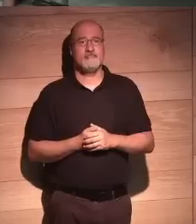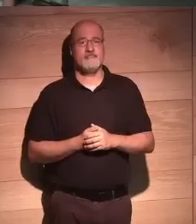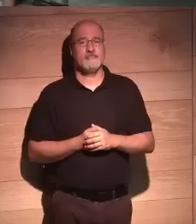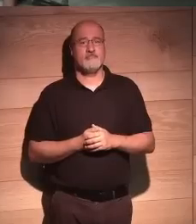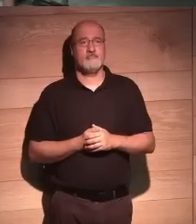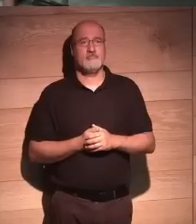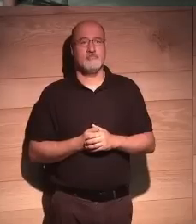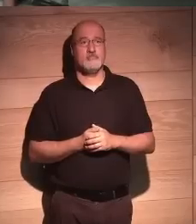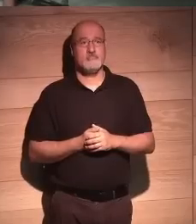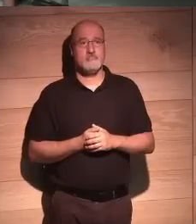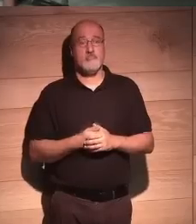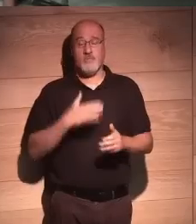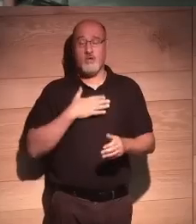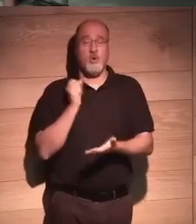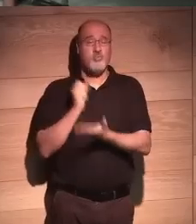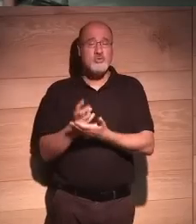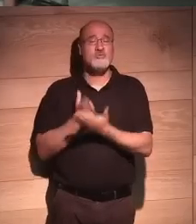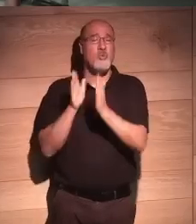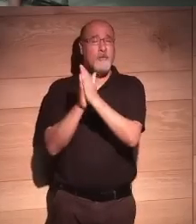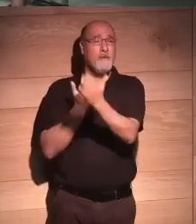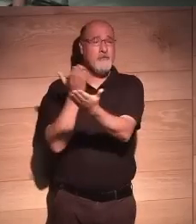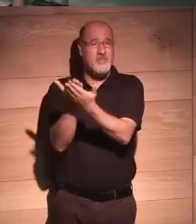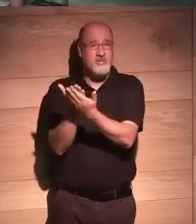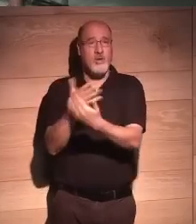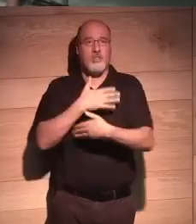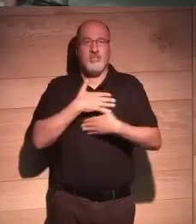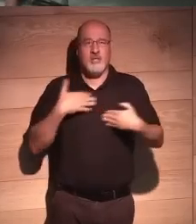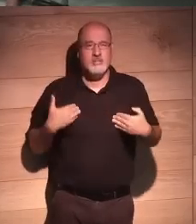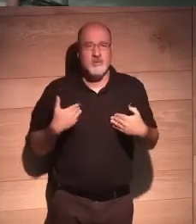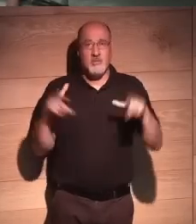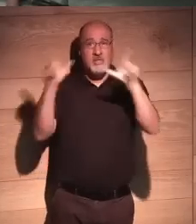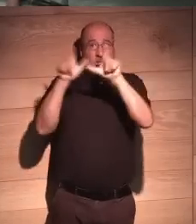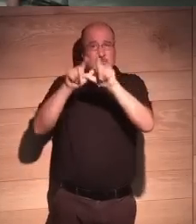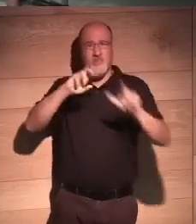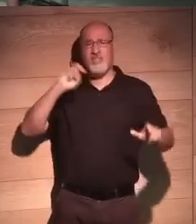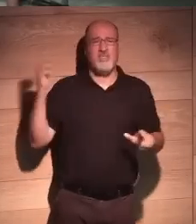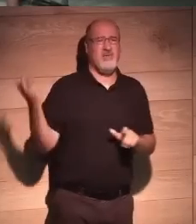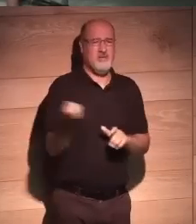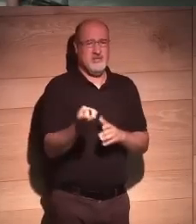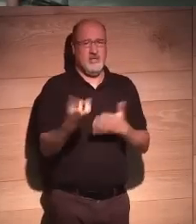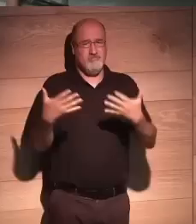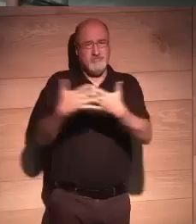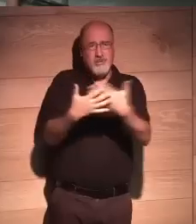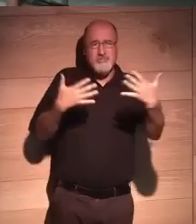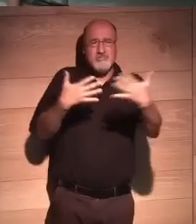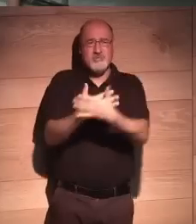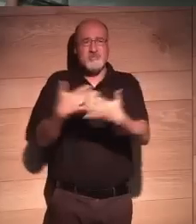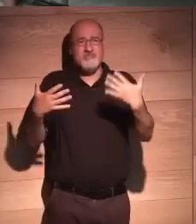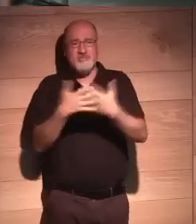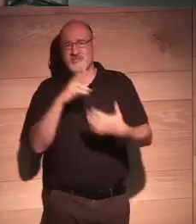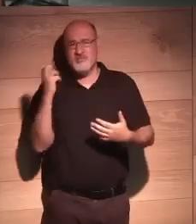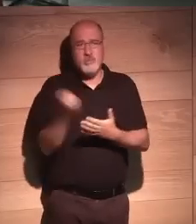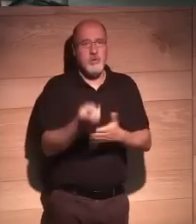Yo apuesto y pido y deseo una televisión con diversidad, con muchos